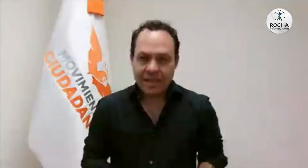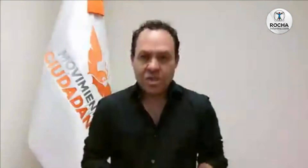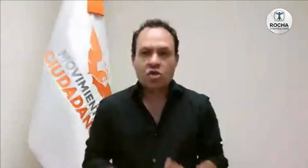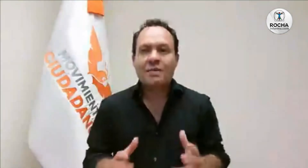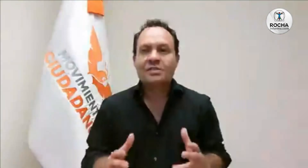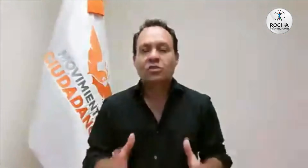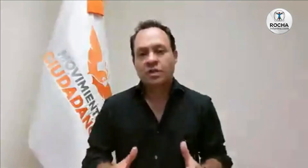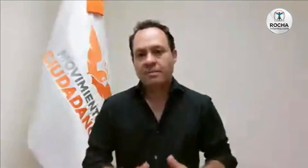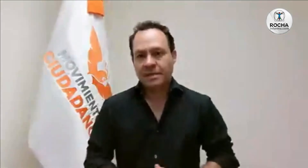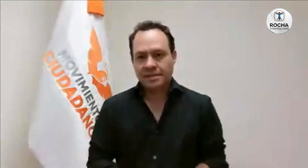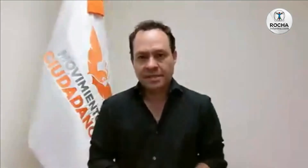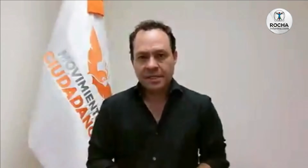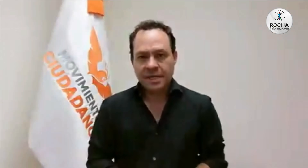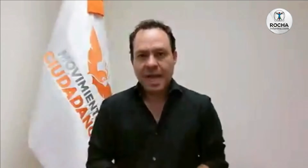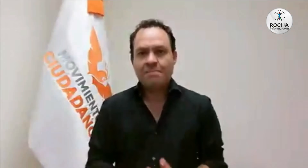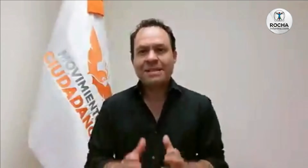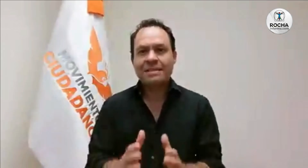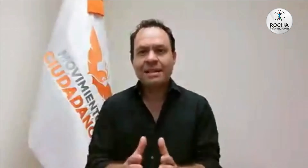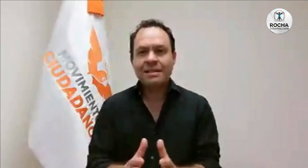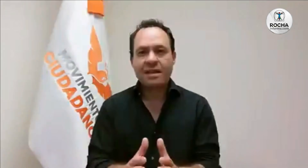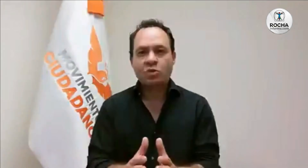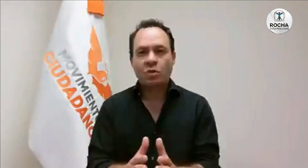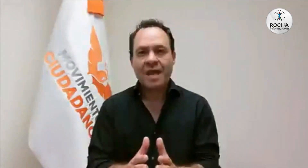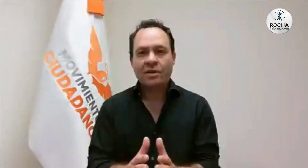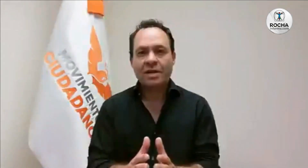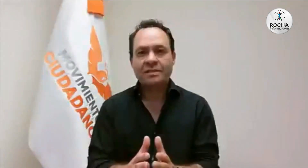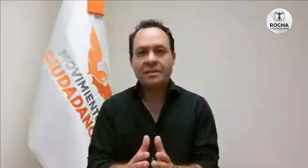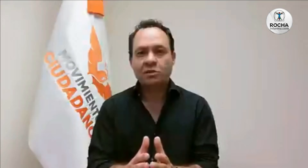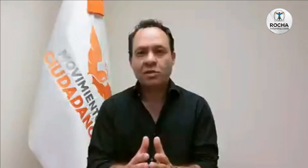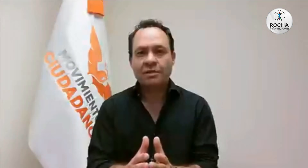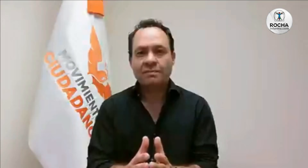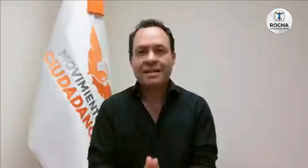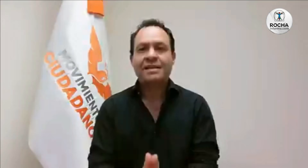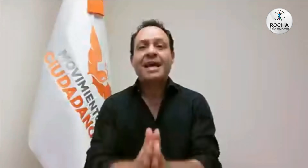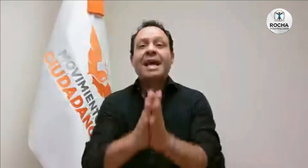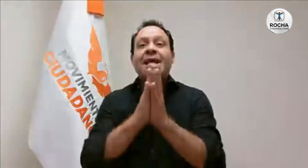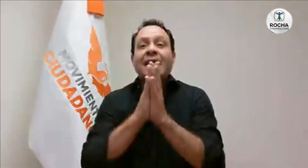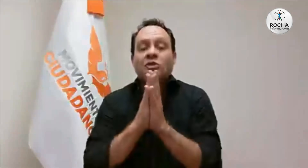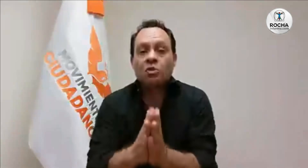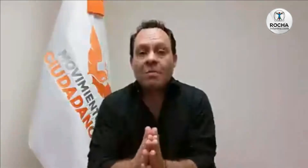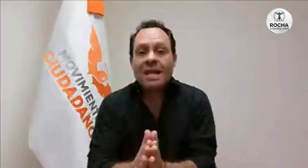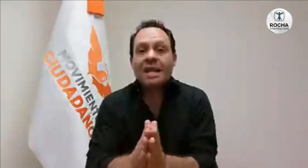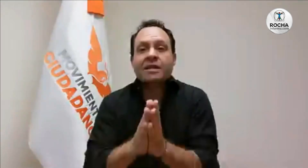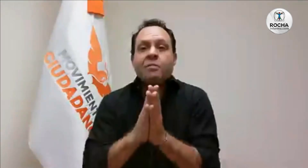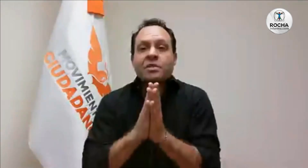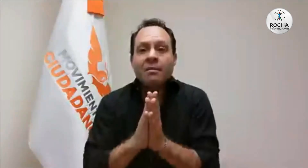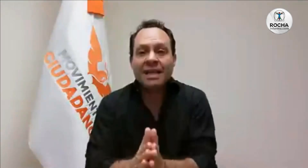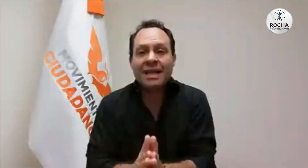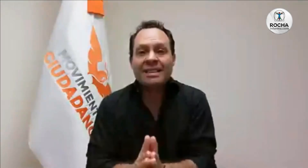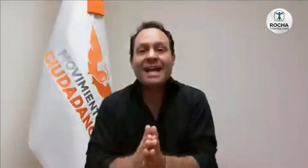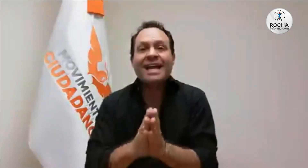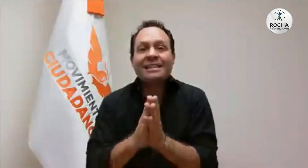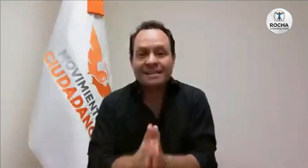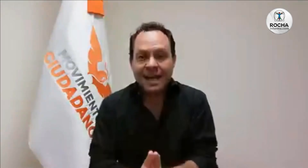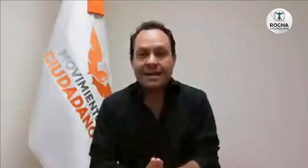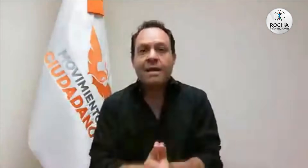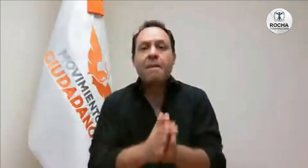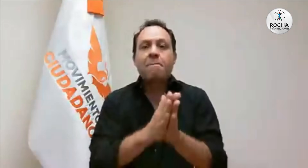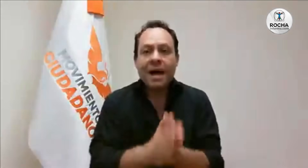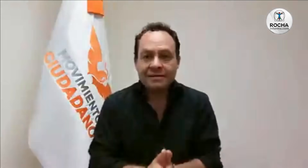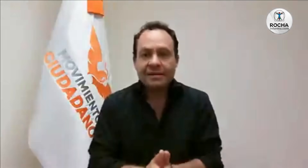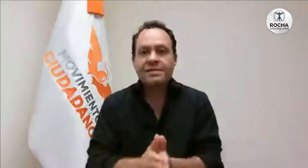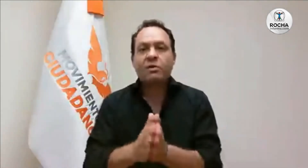verdad sobre estos crímenes al presidente y a su gobierno les decimos una vez más que asuman la responsabilidad de garantizar